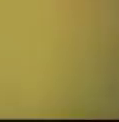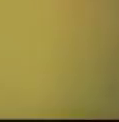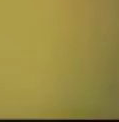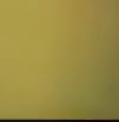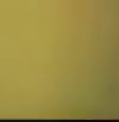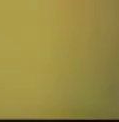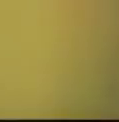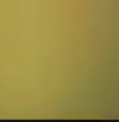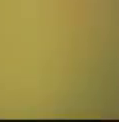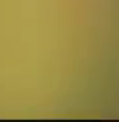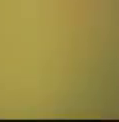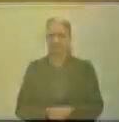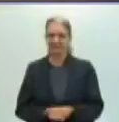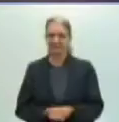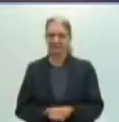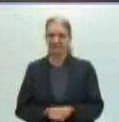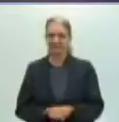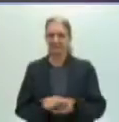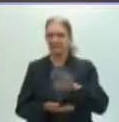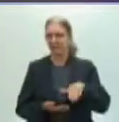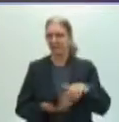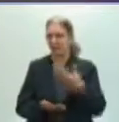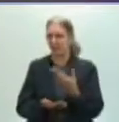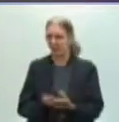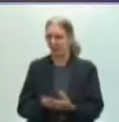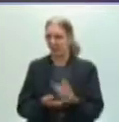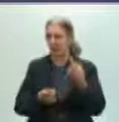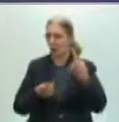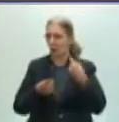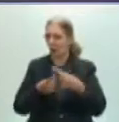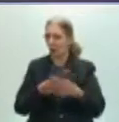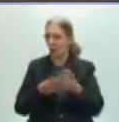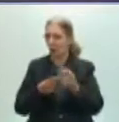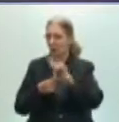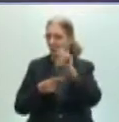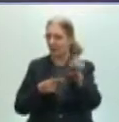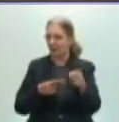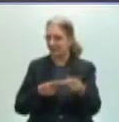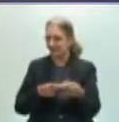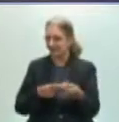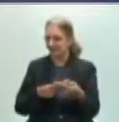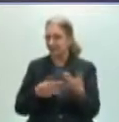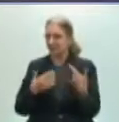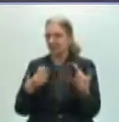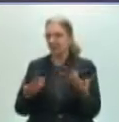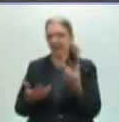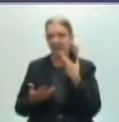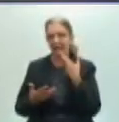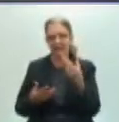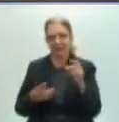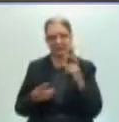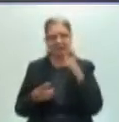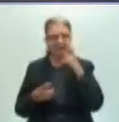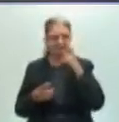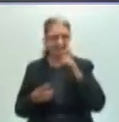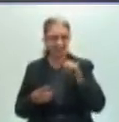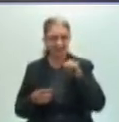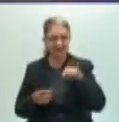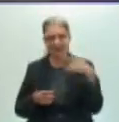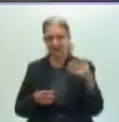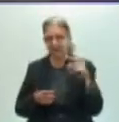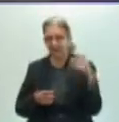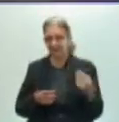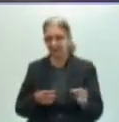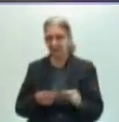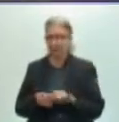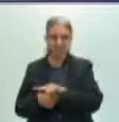Les voy a proponer otro inciso que le va a dar respuesta final a este ejercicio, pero que